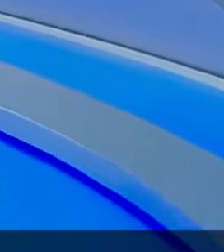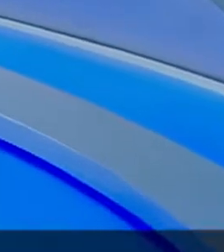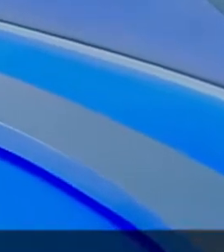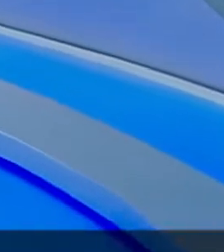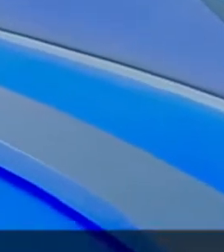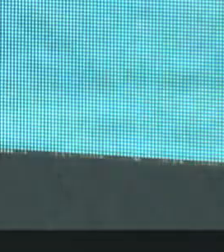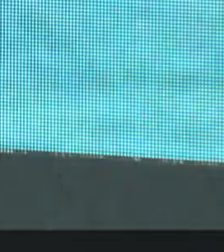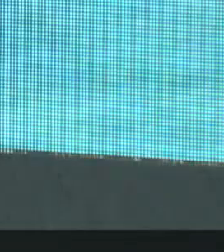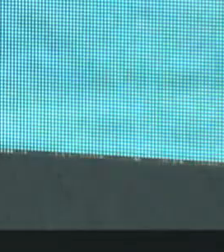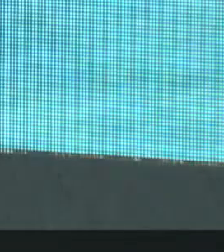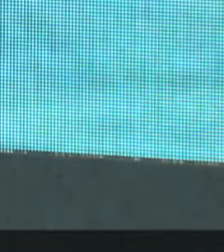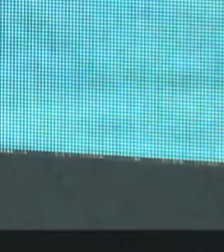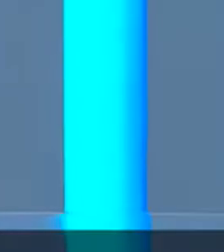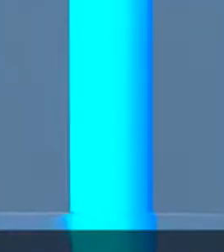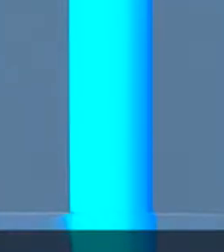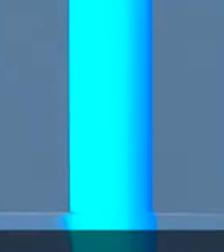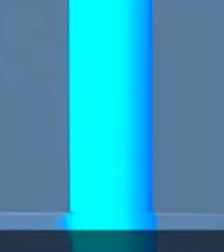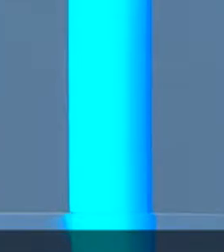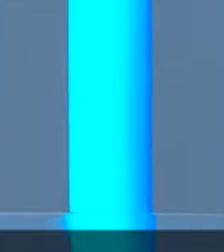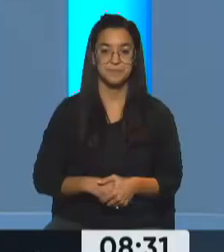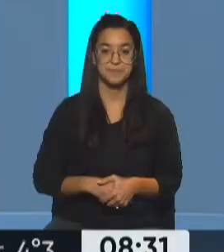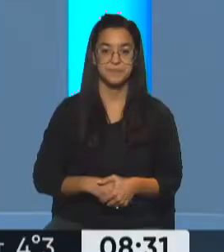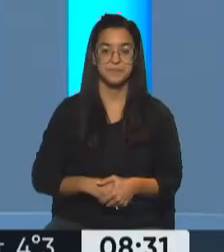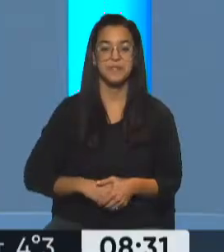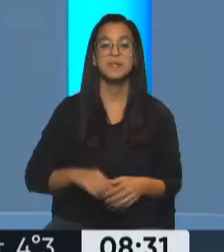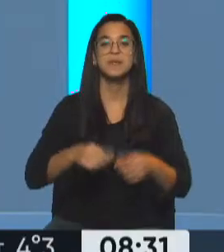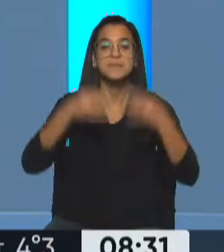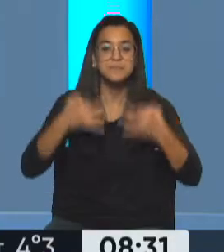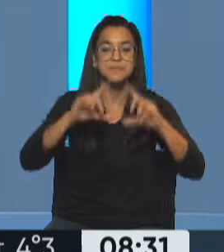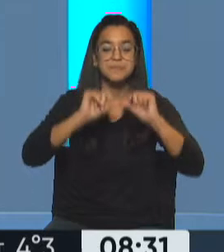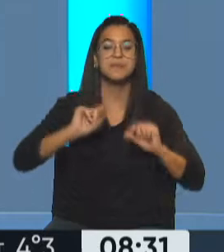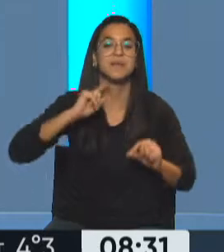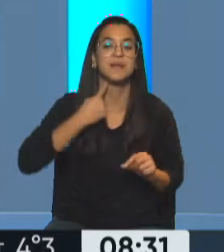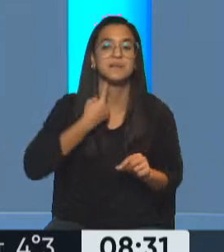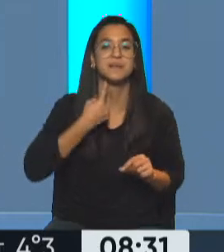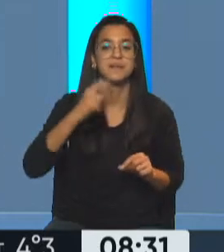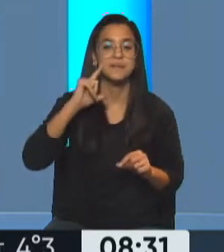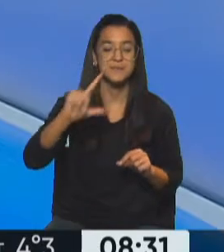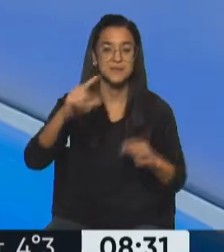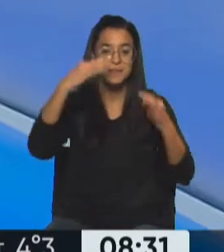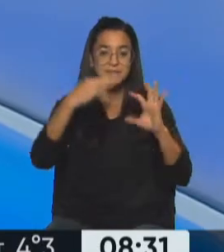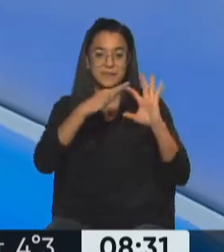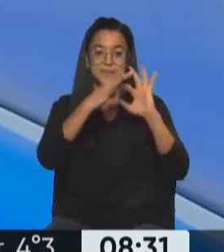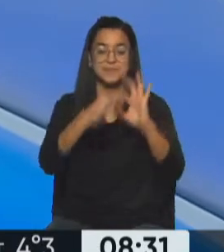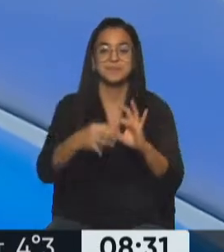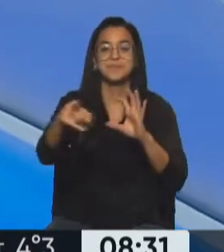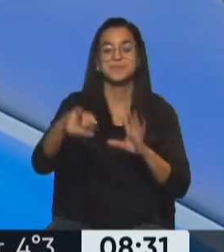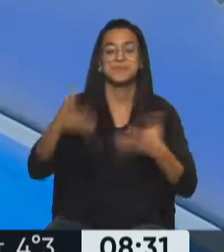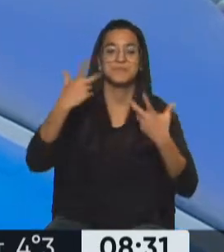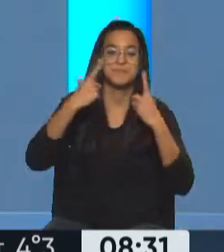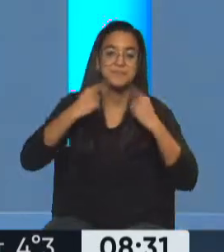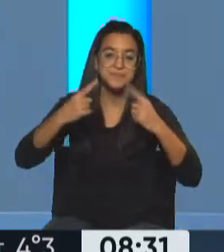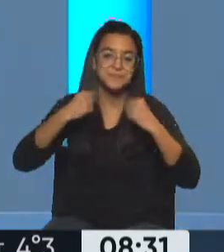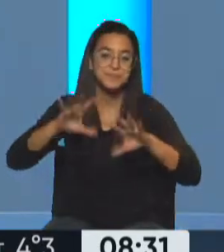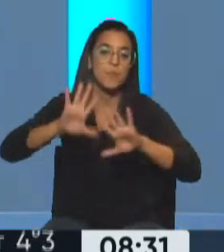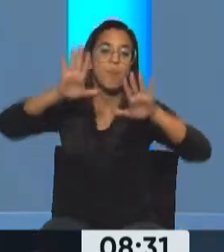La cita es el 13 de julio. Exactamente, la cita es el 13 de julio y está vinculado con una medida de fuerza, un